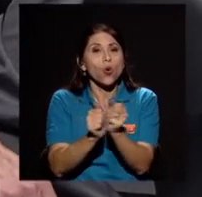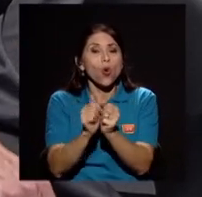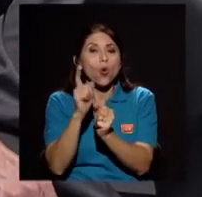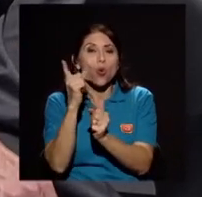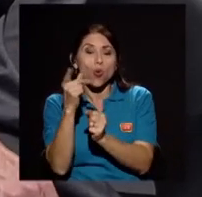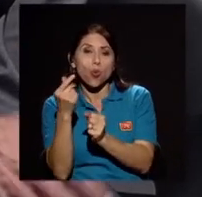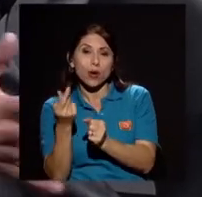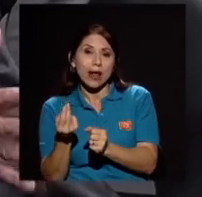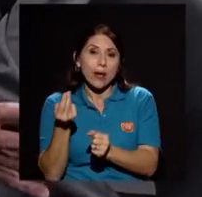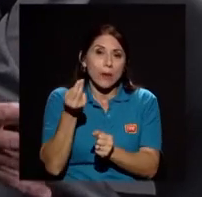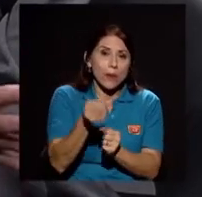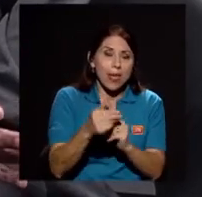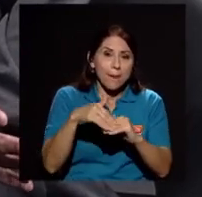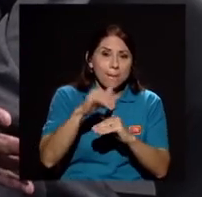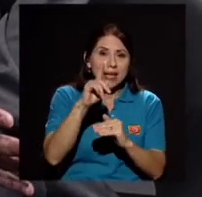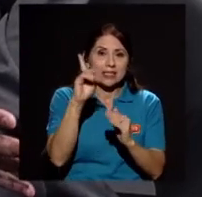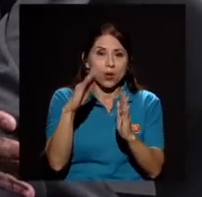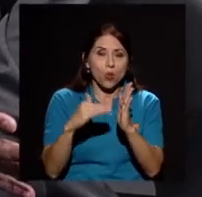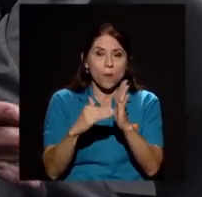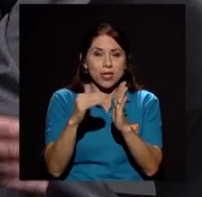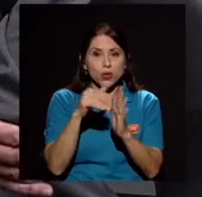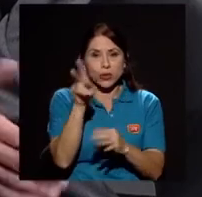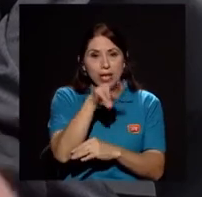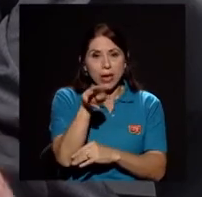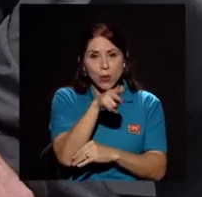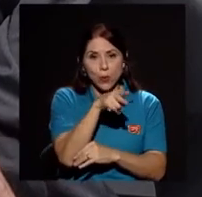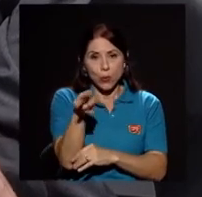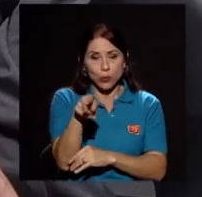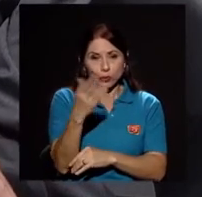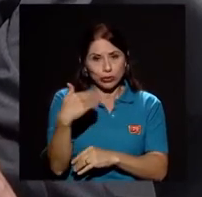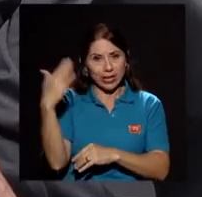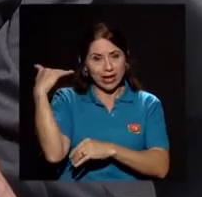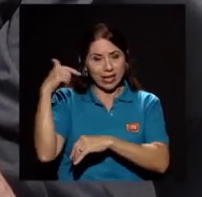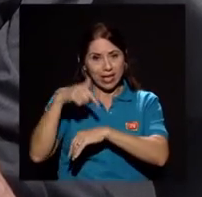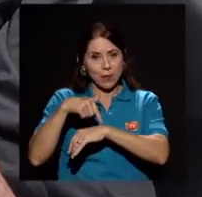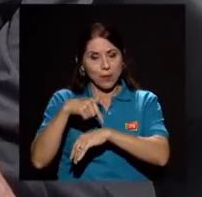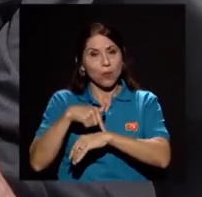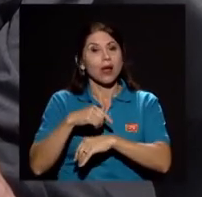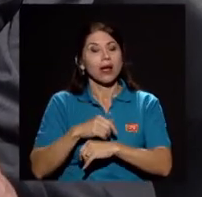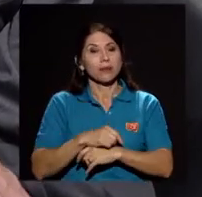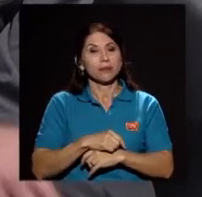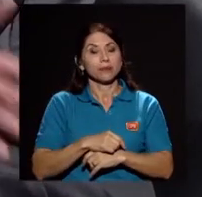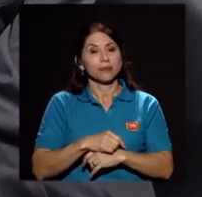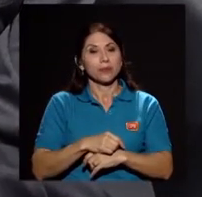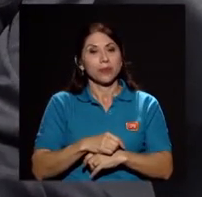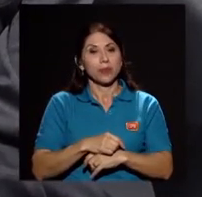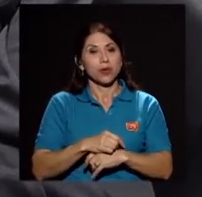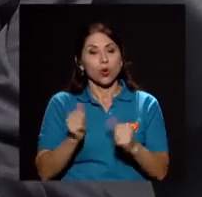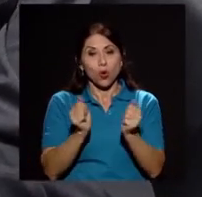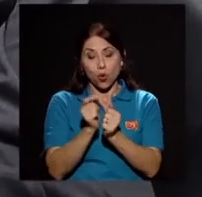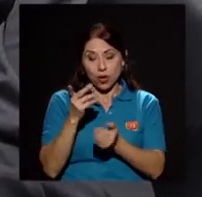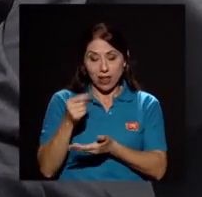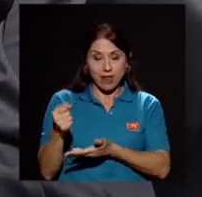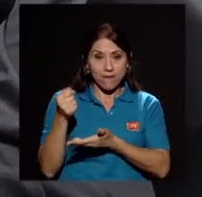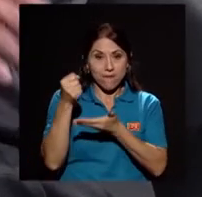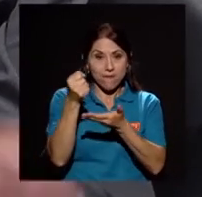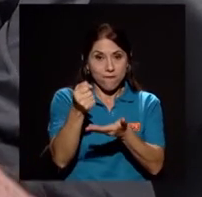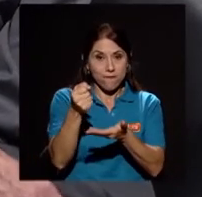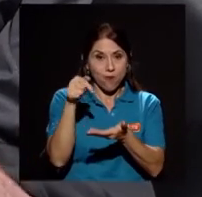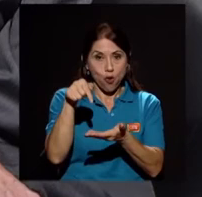un millón de euros a esta época del fondo francés